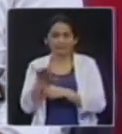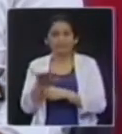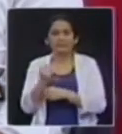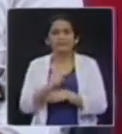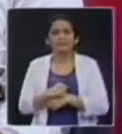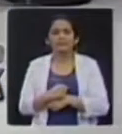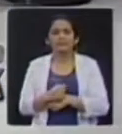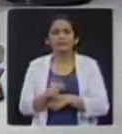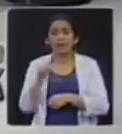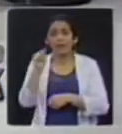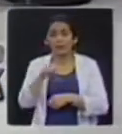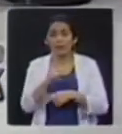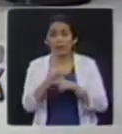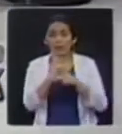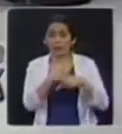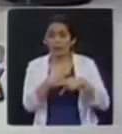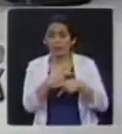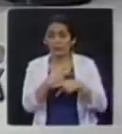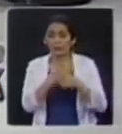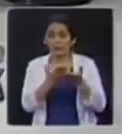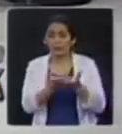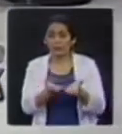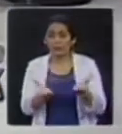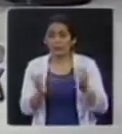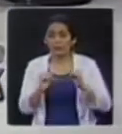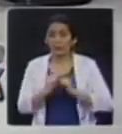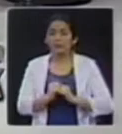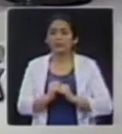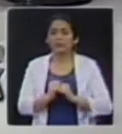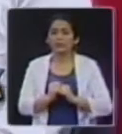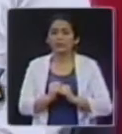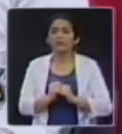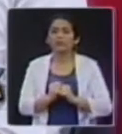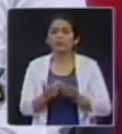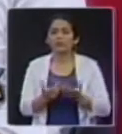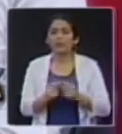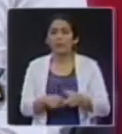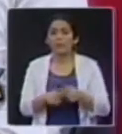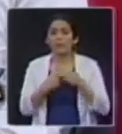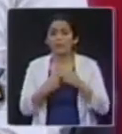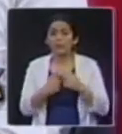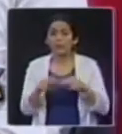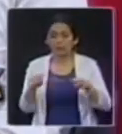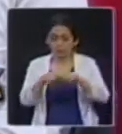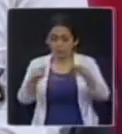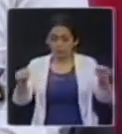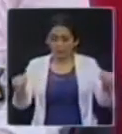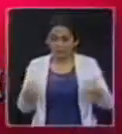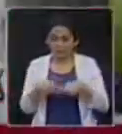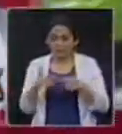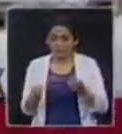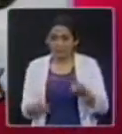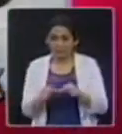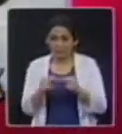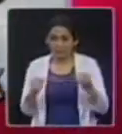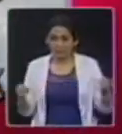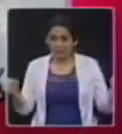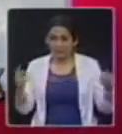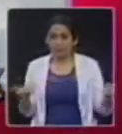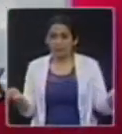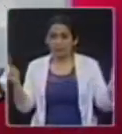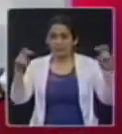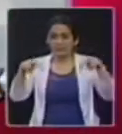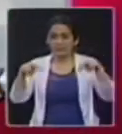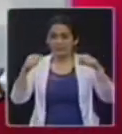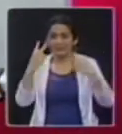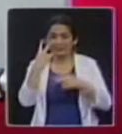en nuestro portafolio de productos de Bate Parts no contábamos con la línea de baterías. Entonces, esto les permitía ampliarse. Claro, nos permitió ampliar